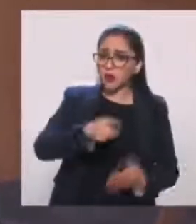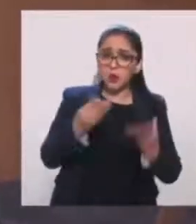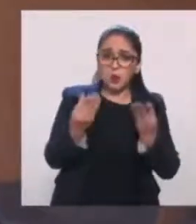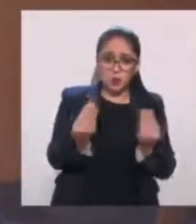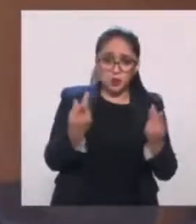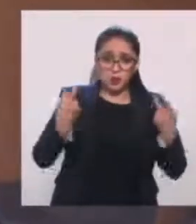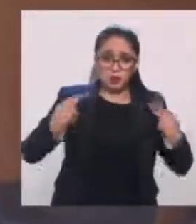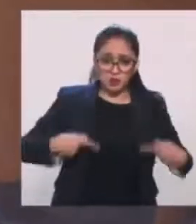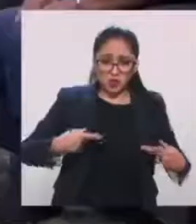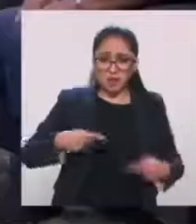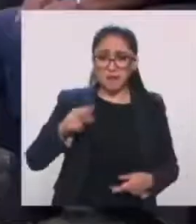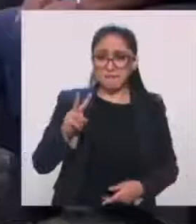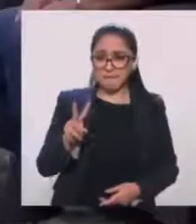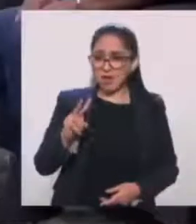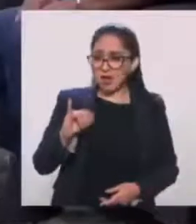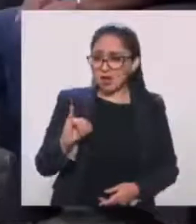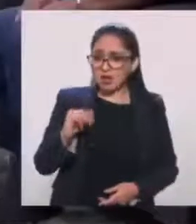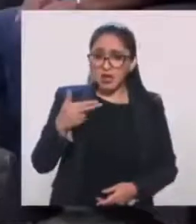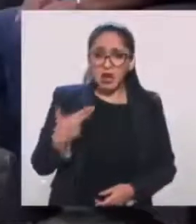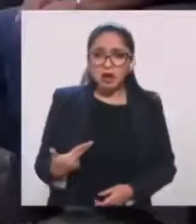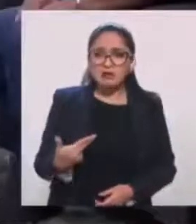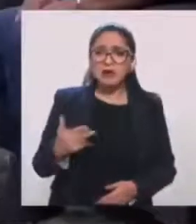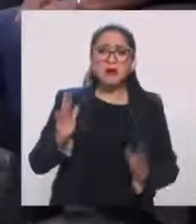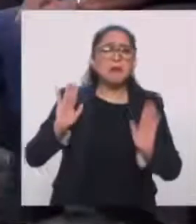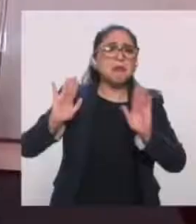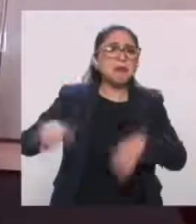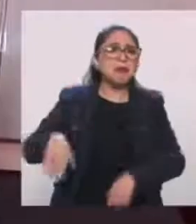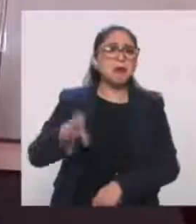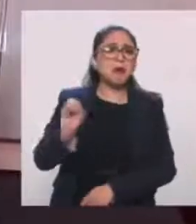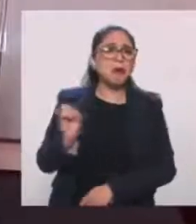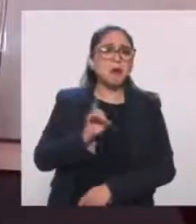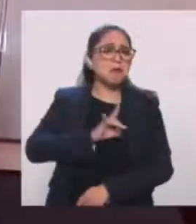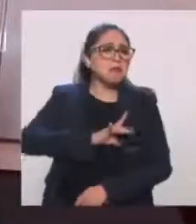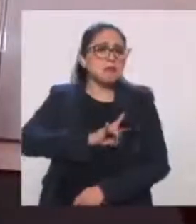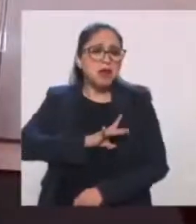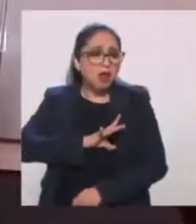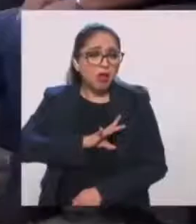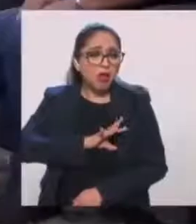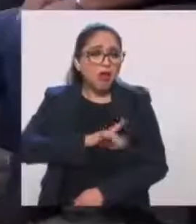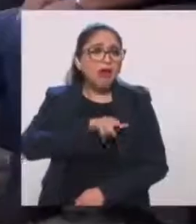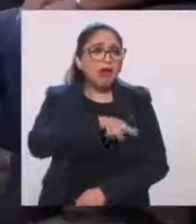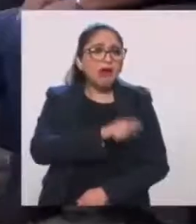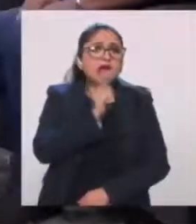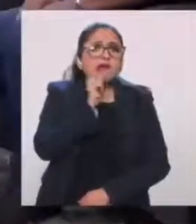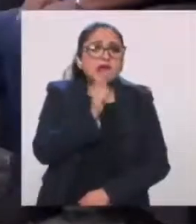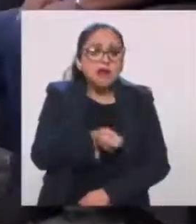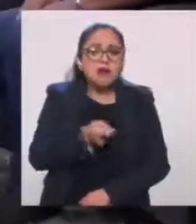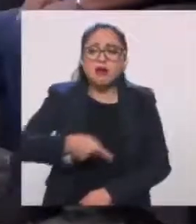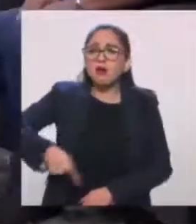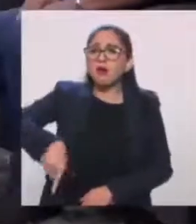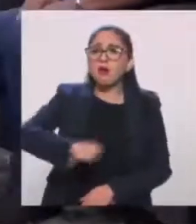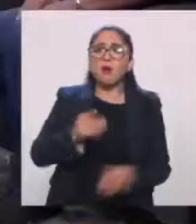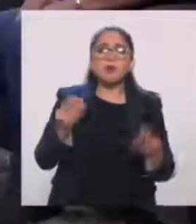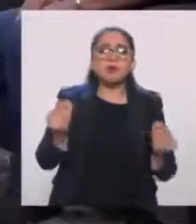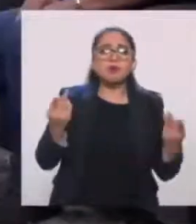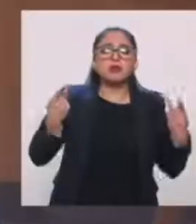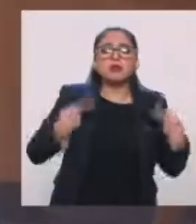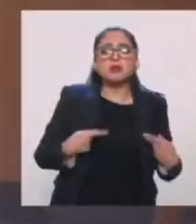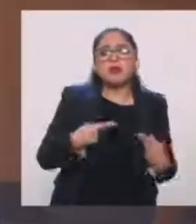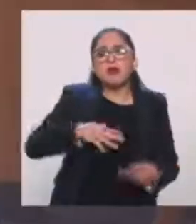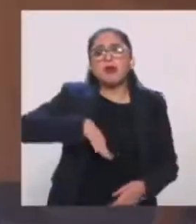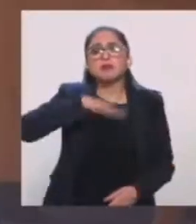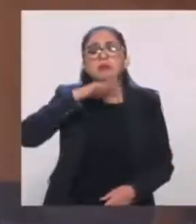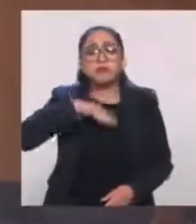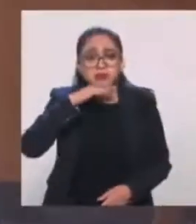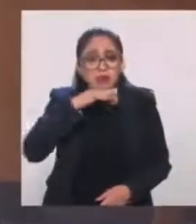Y esto implica que haya bajado la forma de prevención. Y la prevención sigue siendo el arma que tenemos